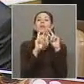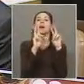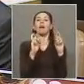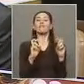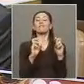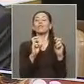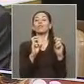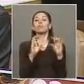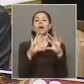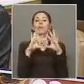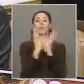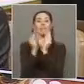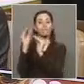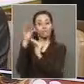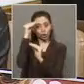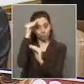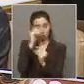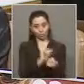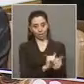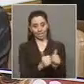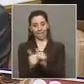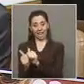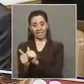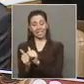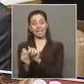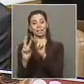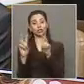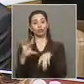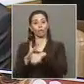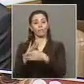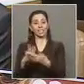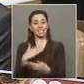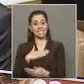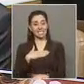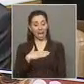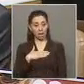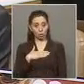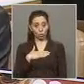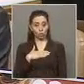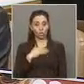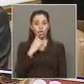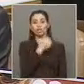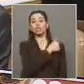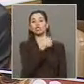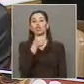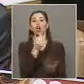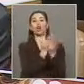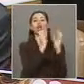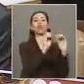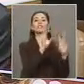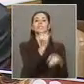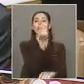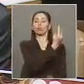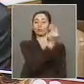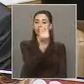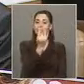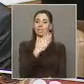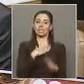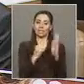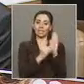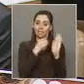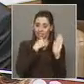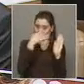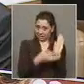de las carreras del área de la salud, el determinar que sean de exclusividad universitaria lo que busca es garantizar que